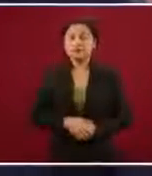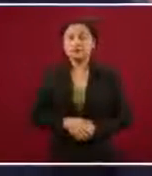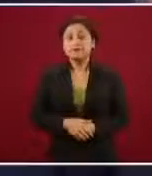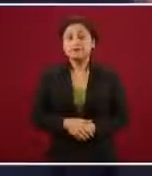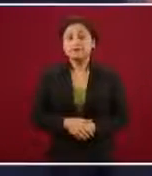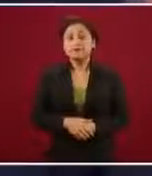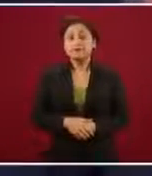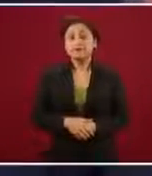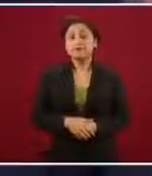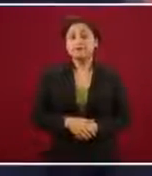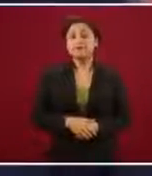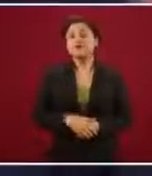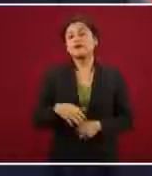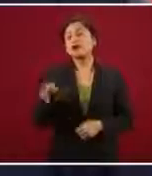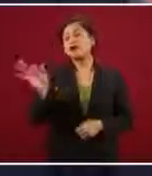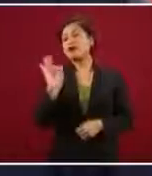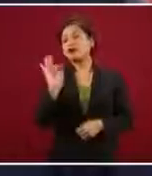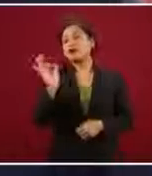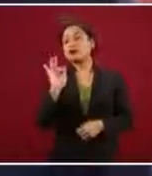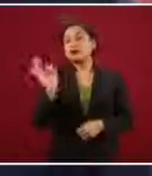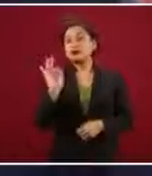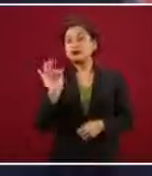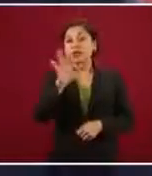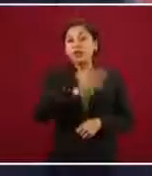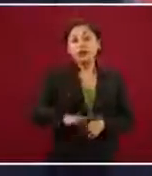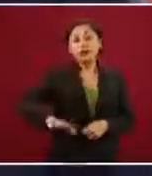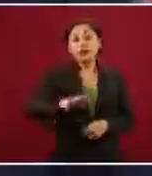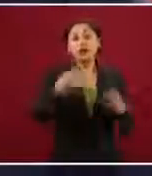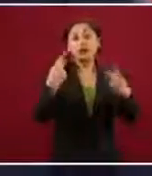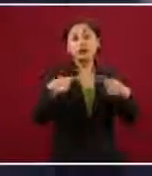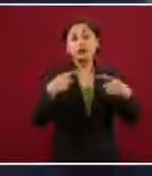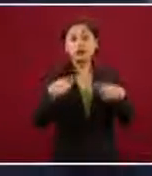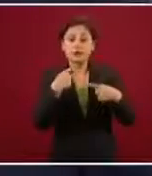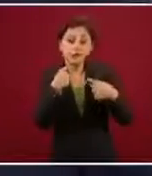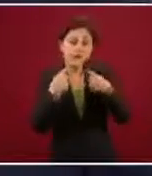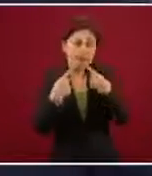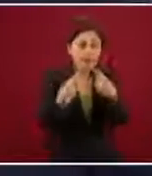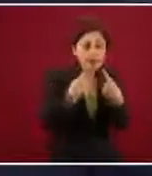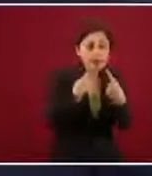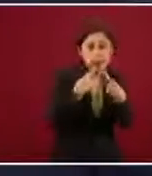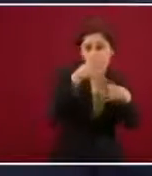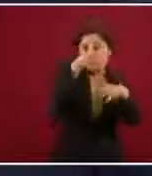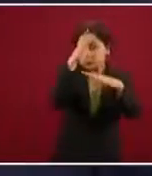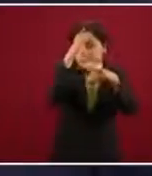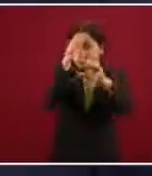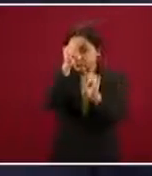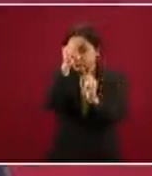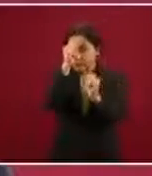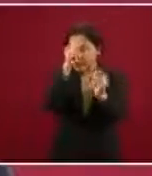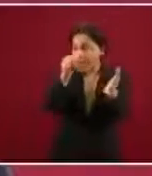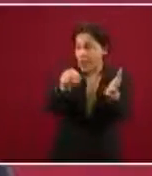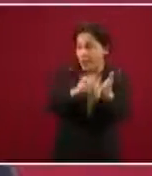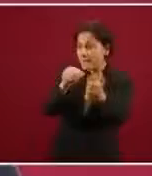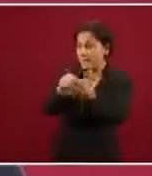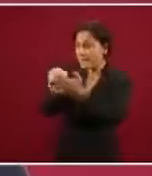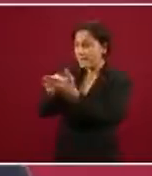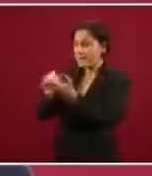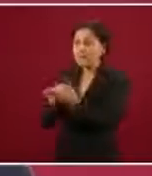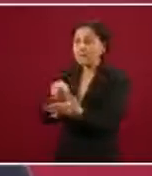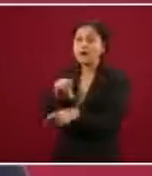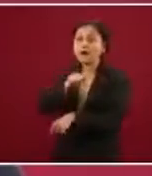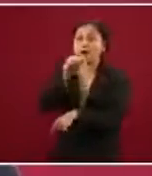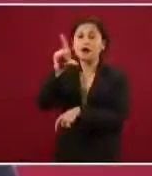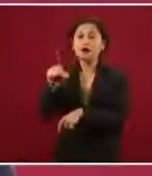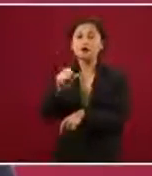si se organizan los ciudadanos y obtienen la firma para que se lleve a cabo la consulta, pues se tendría que hacer de